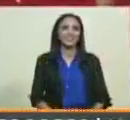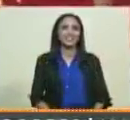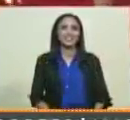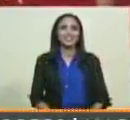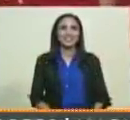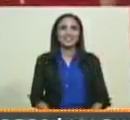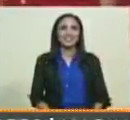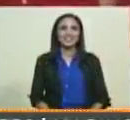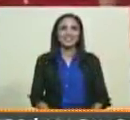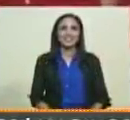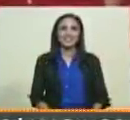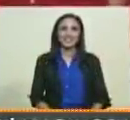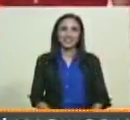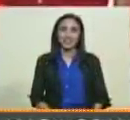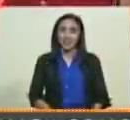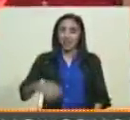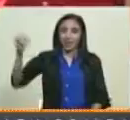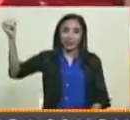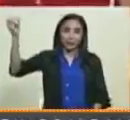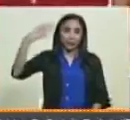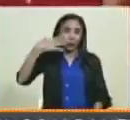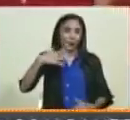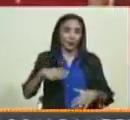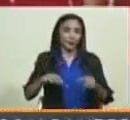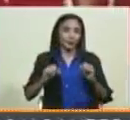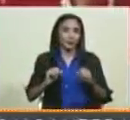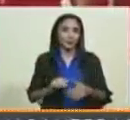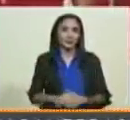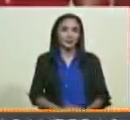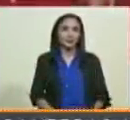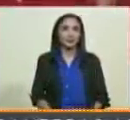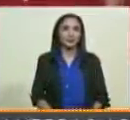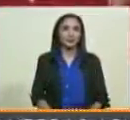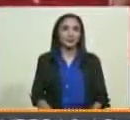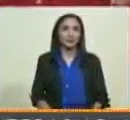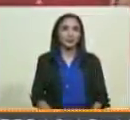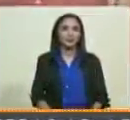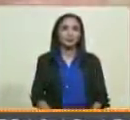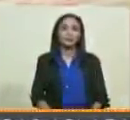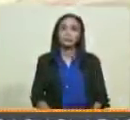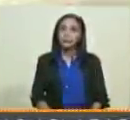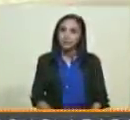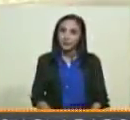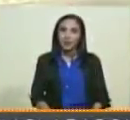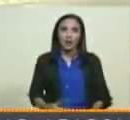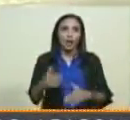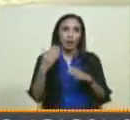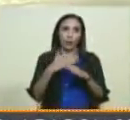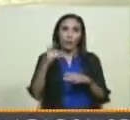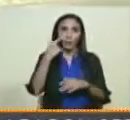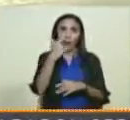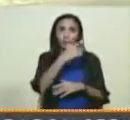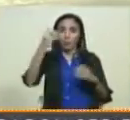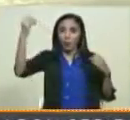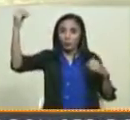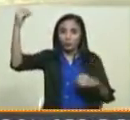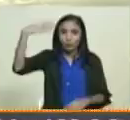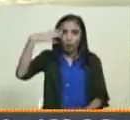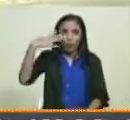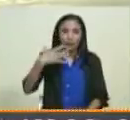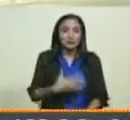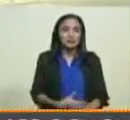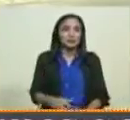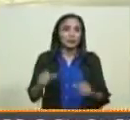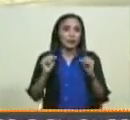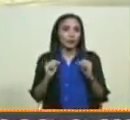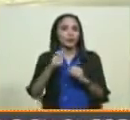Se puso radiante. Y si el sol está radiante, el pueblo está radiante también.